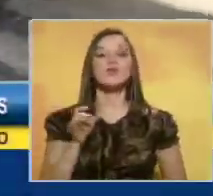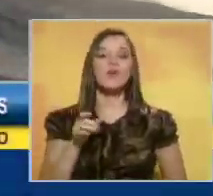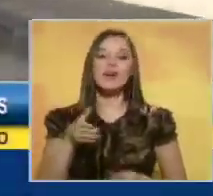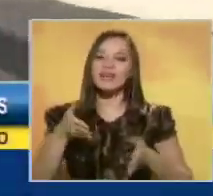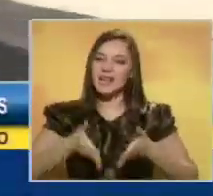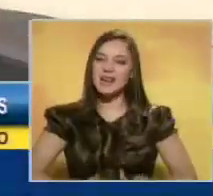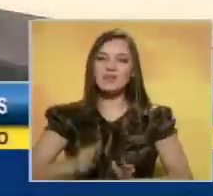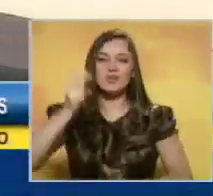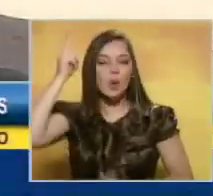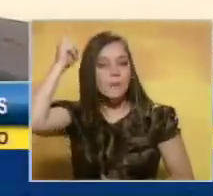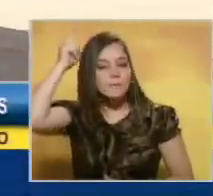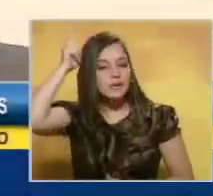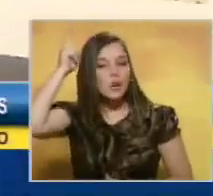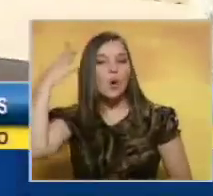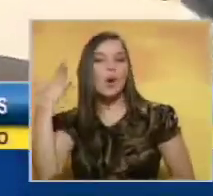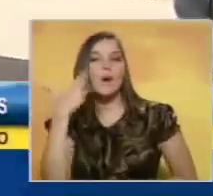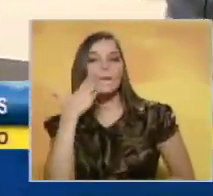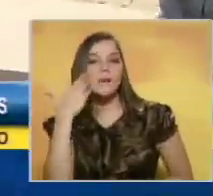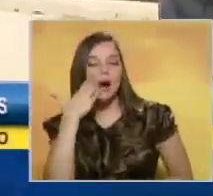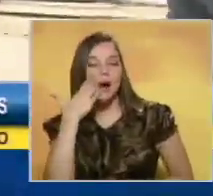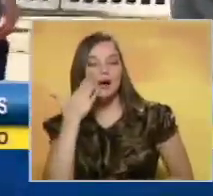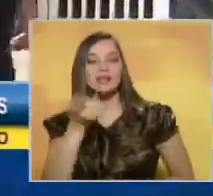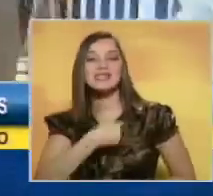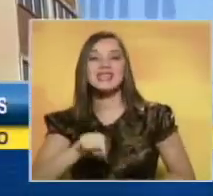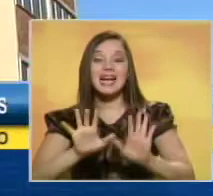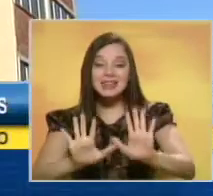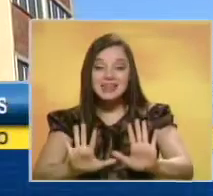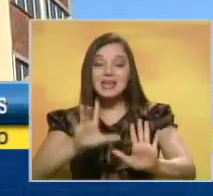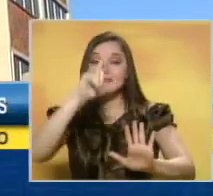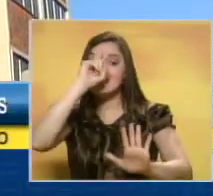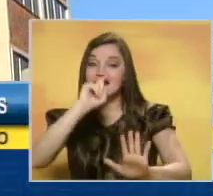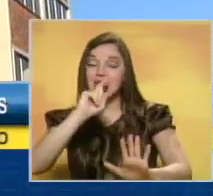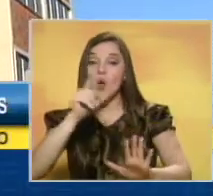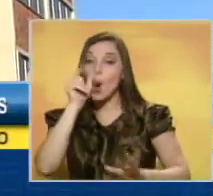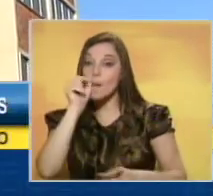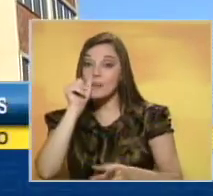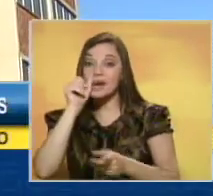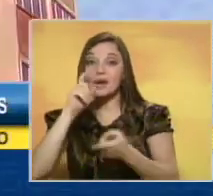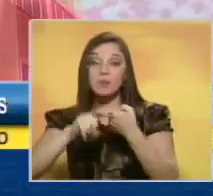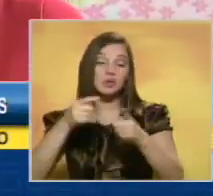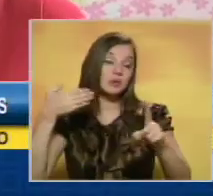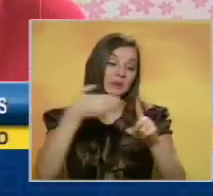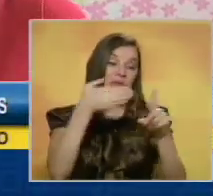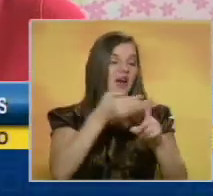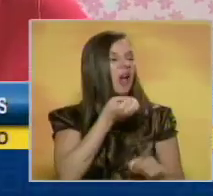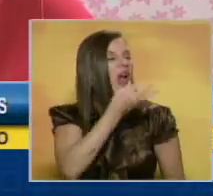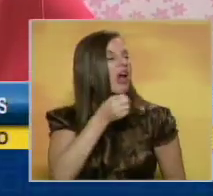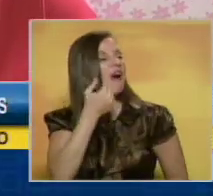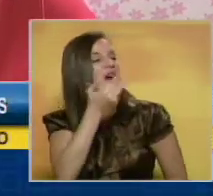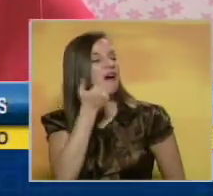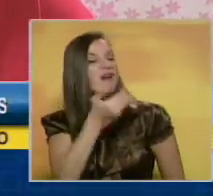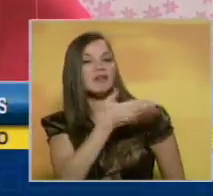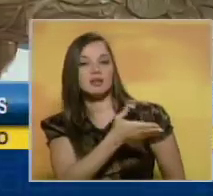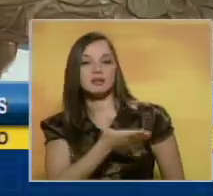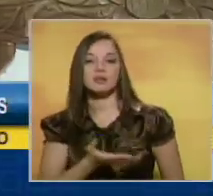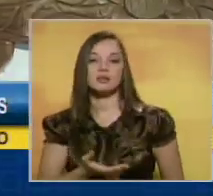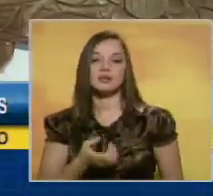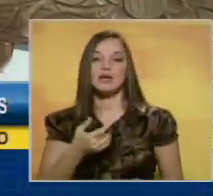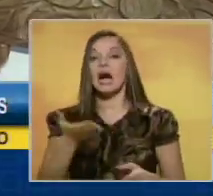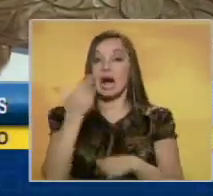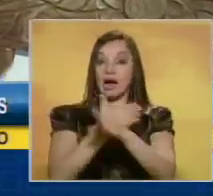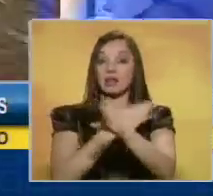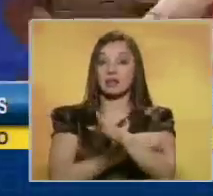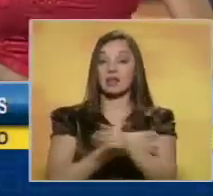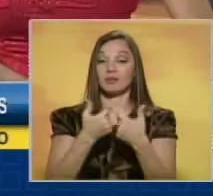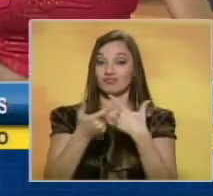origen peruano, madre, por 10 años víctima de violencia física, psicológica y doméstica a causa de su